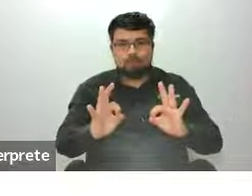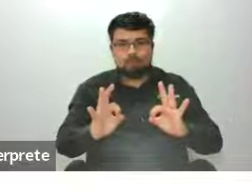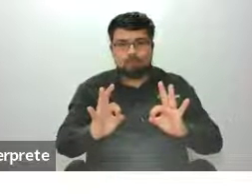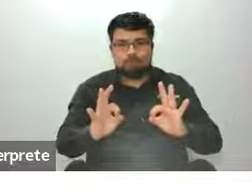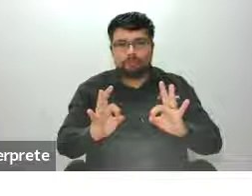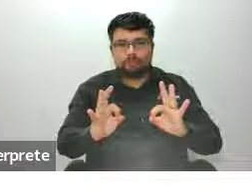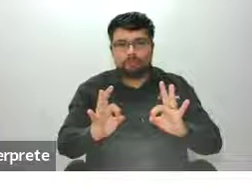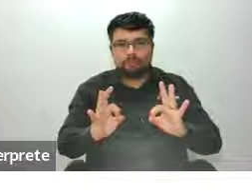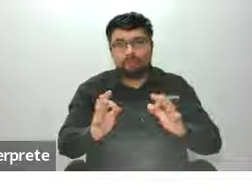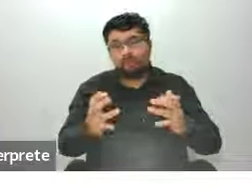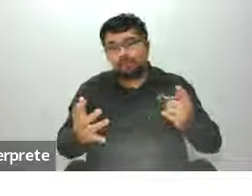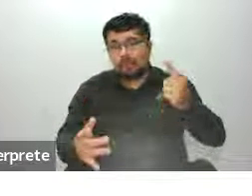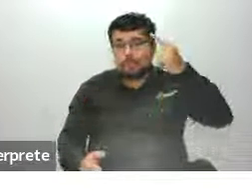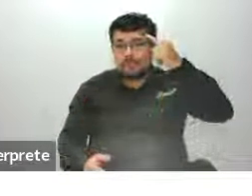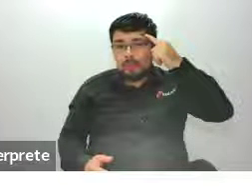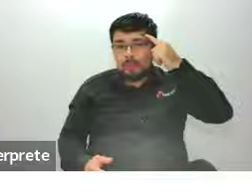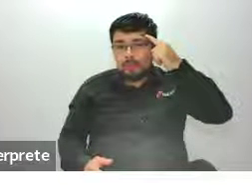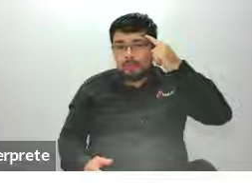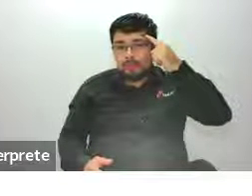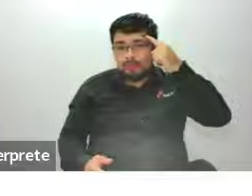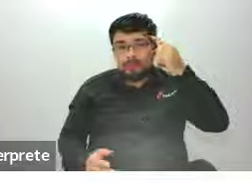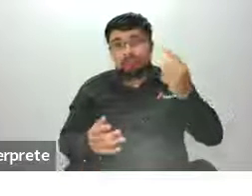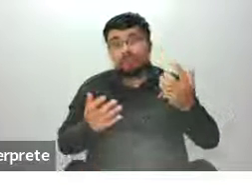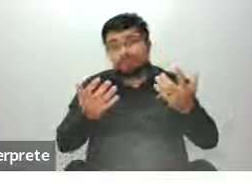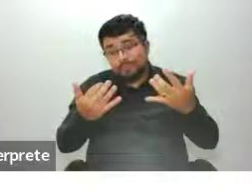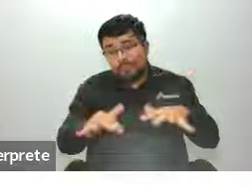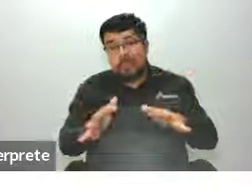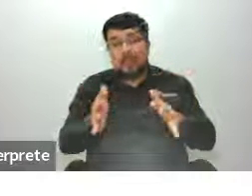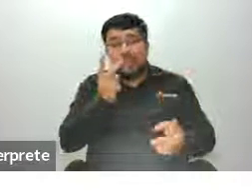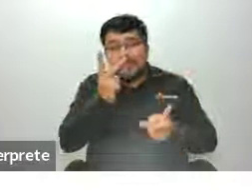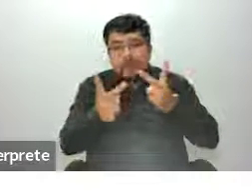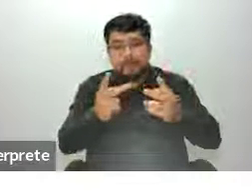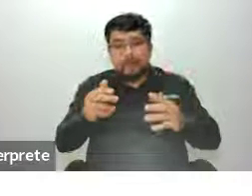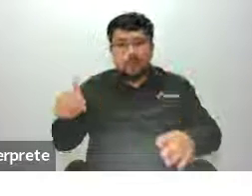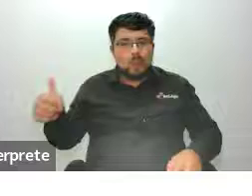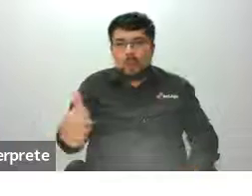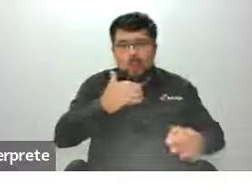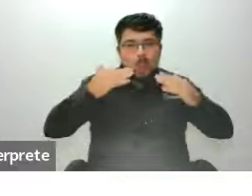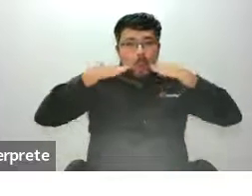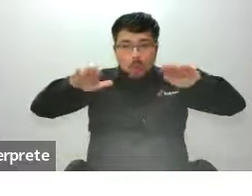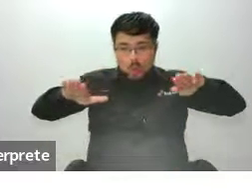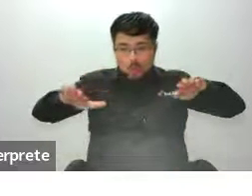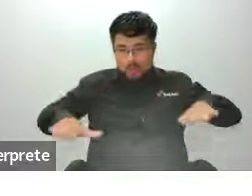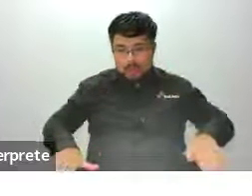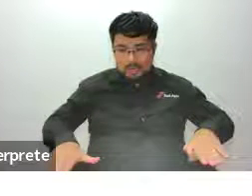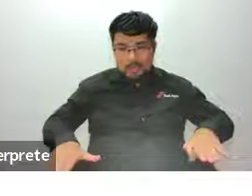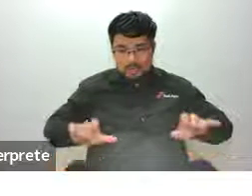ya vemos que todo niño o niña que ha pasado la etapa crítica para el desarrollo del